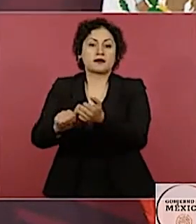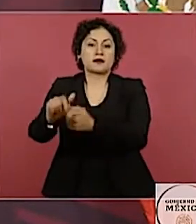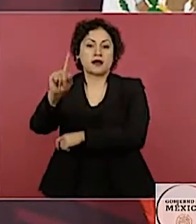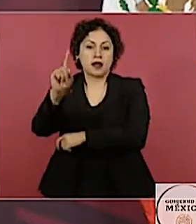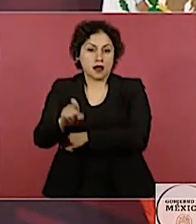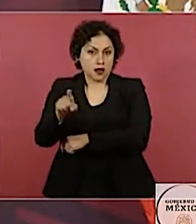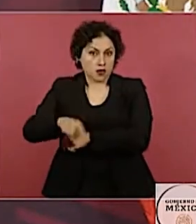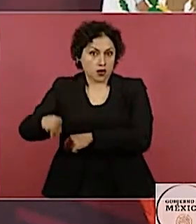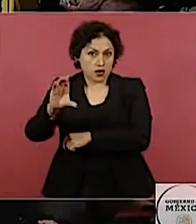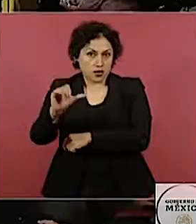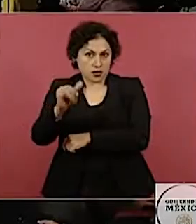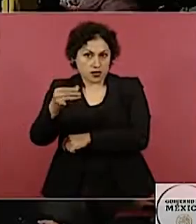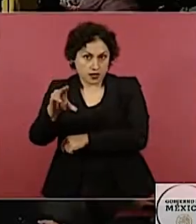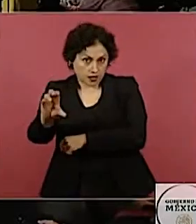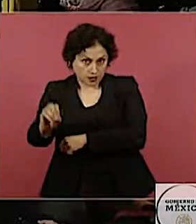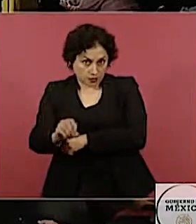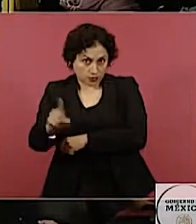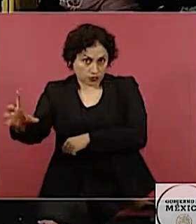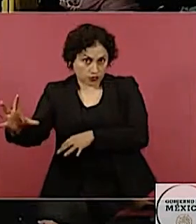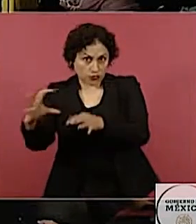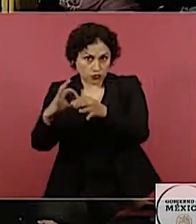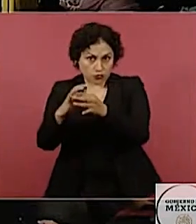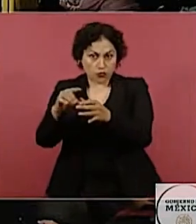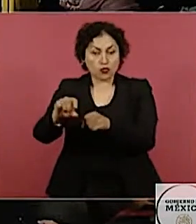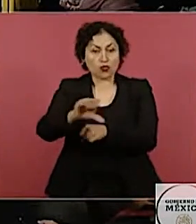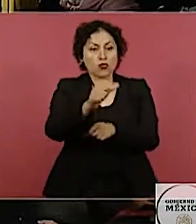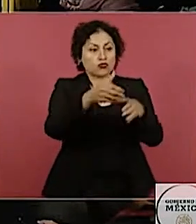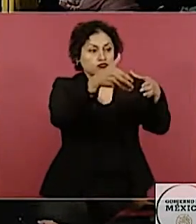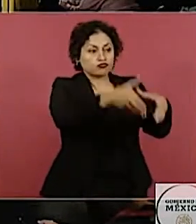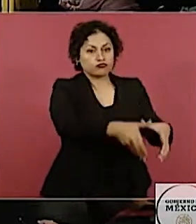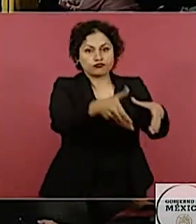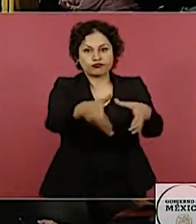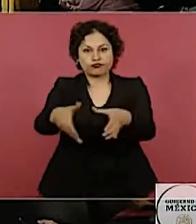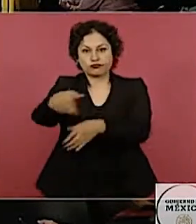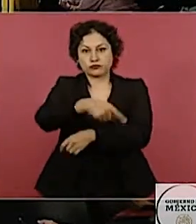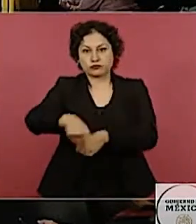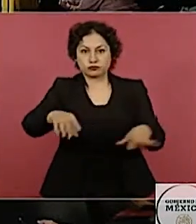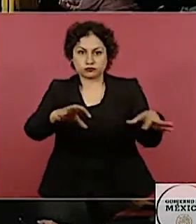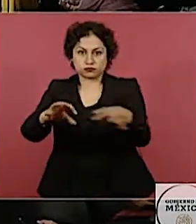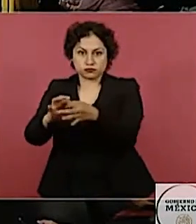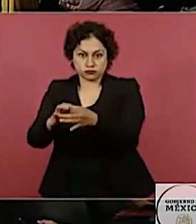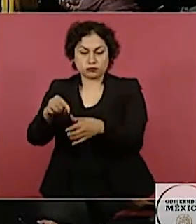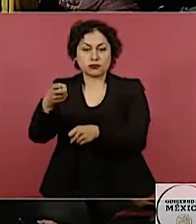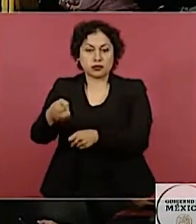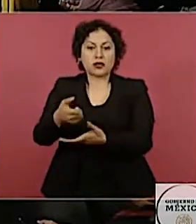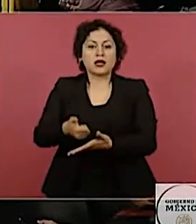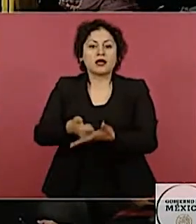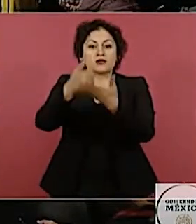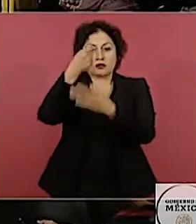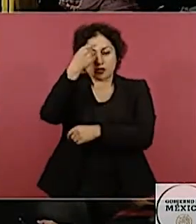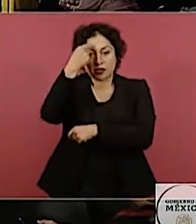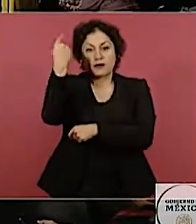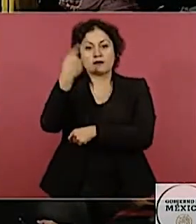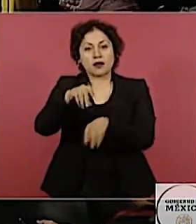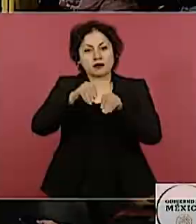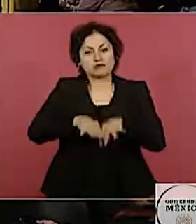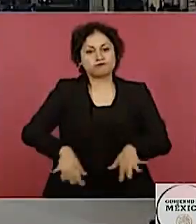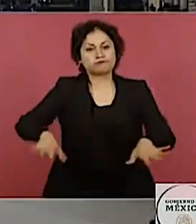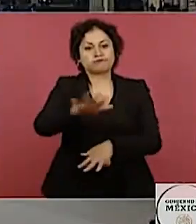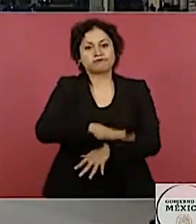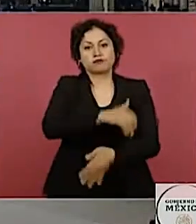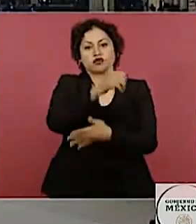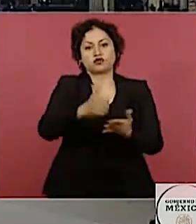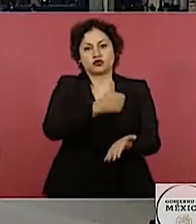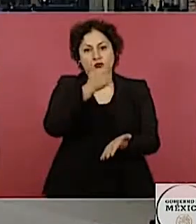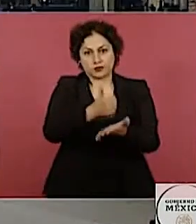conjunto con la con los con Los Pozos de r hay condiciones para que el sistema de aguas pueda abastecer a la ciudad y también